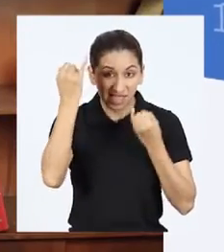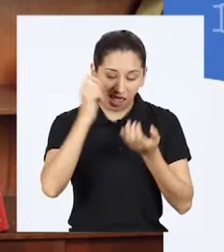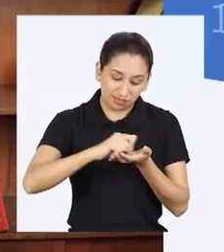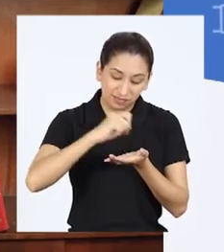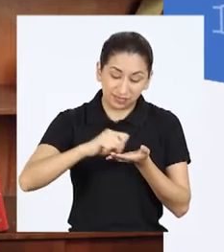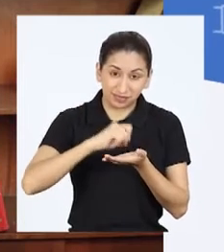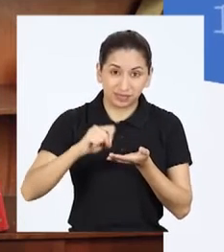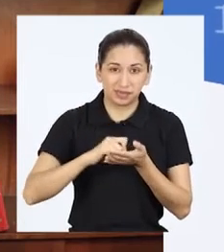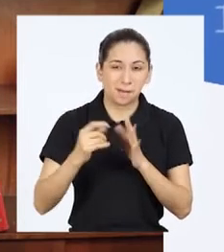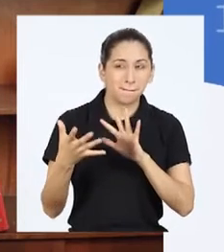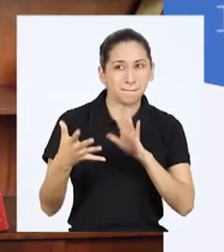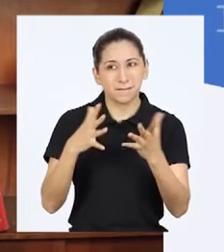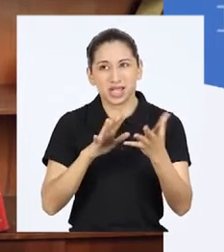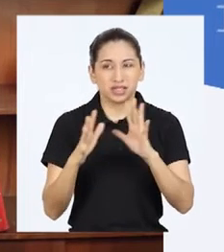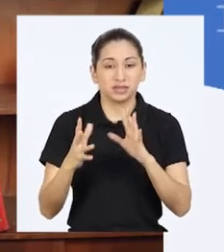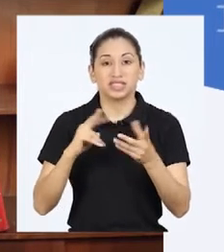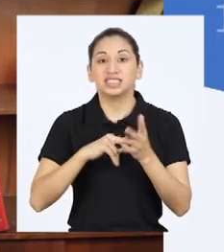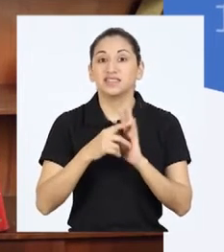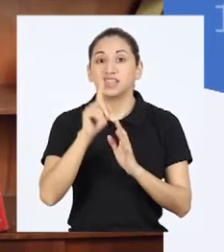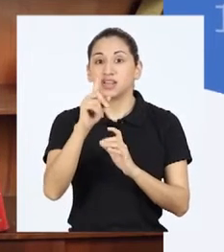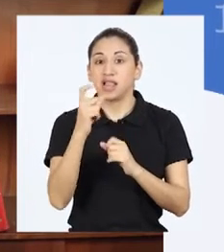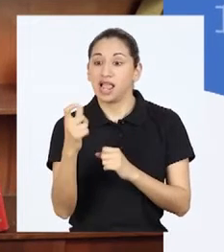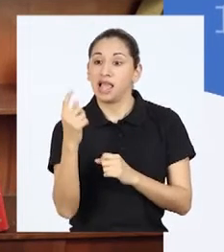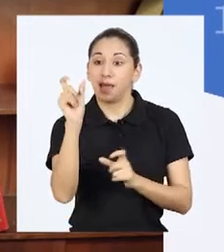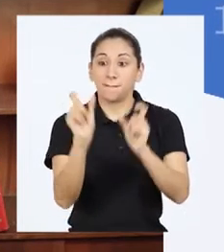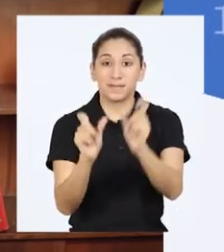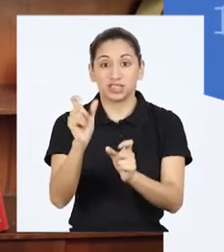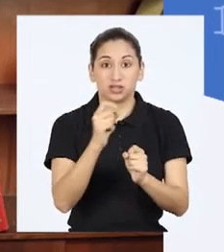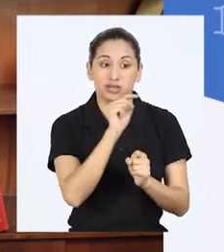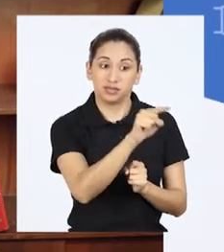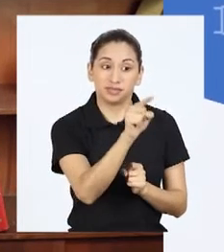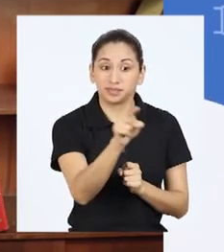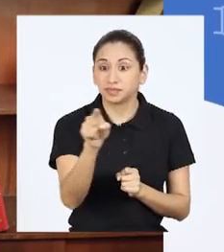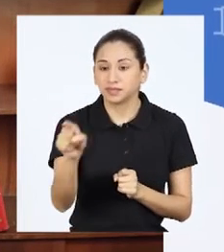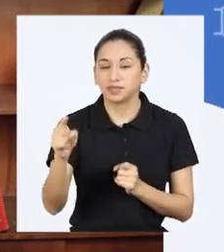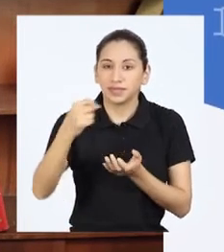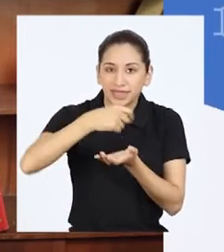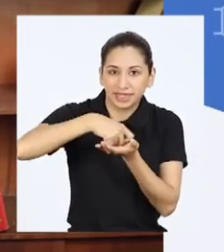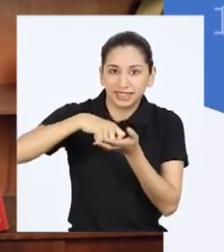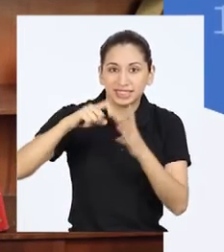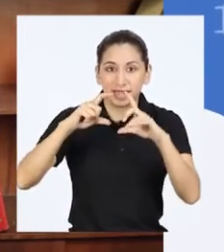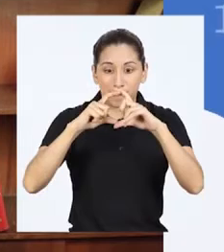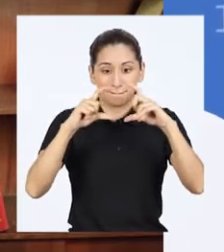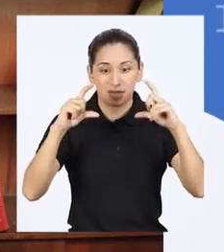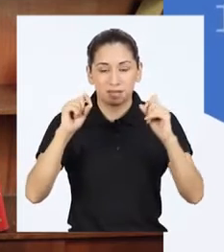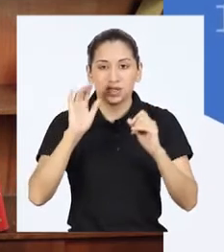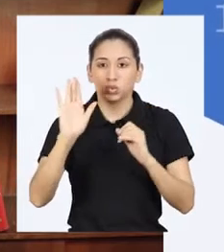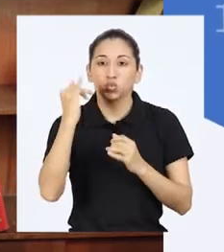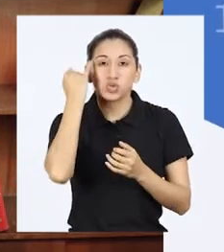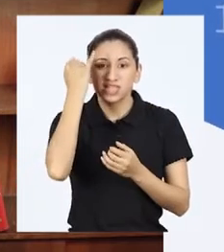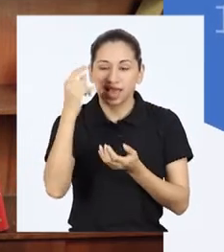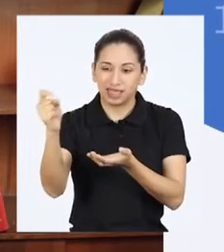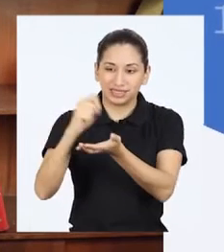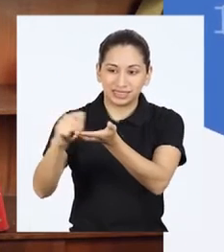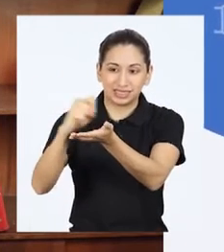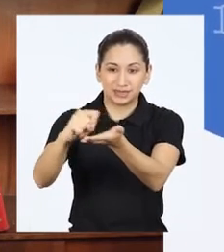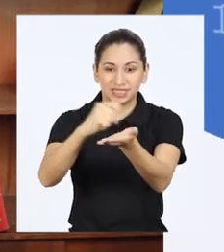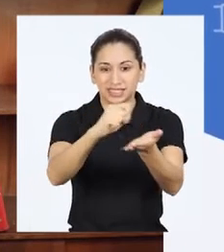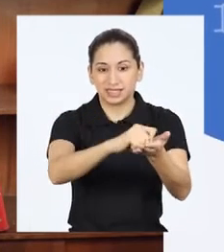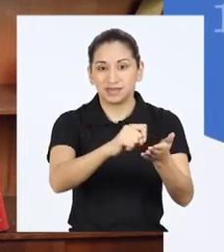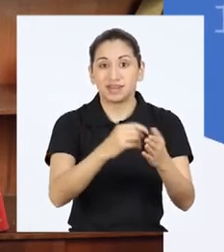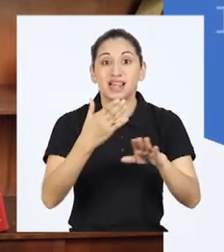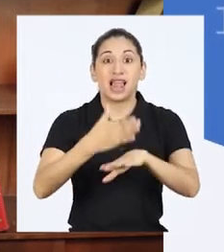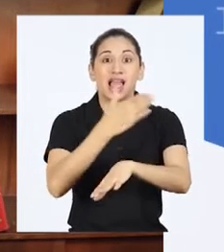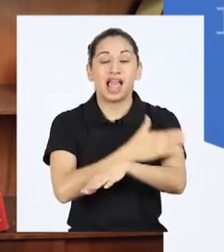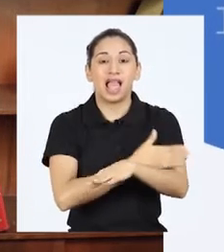menos. Se trata de que cada participante escriba en un papel sus ideas antes de